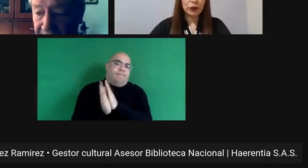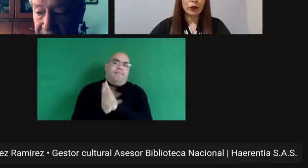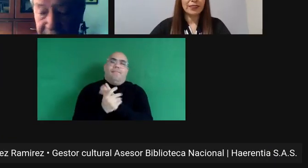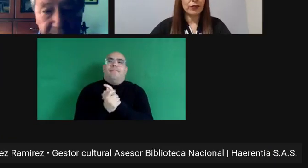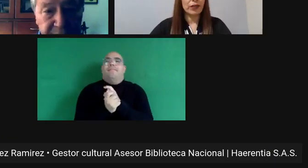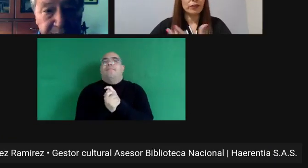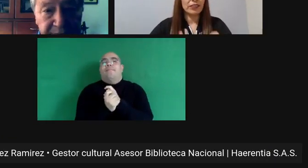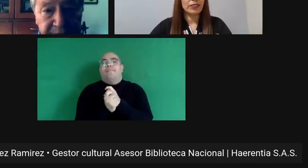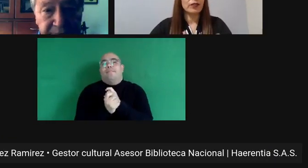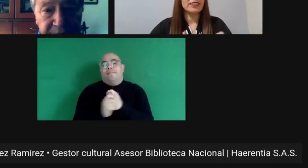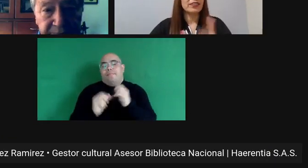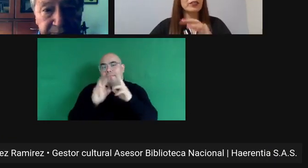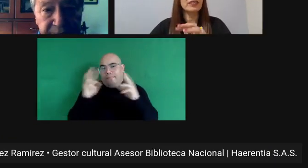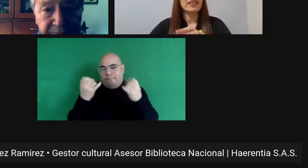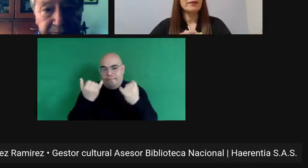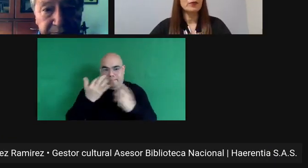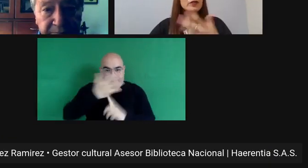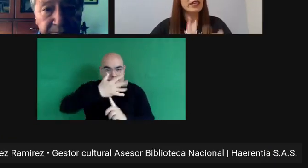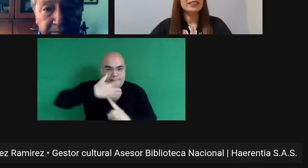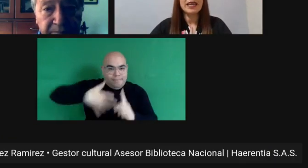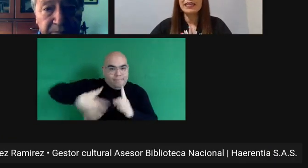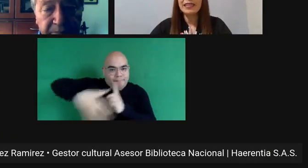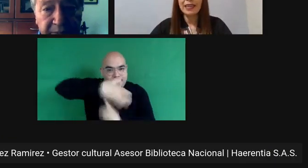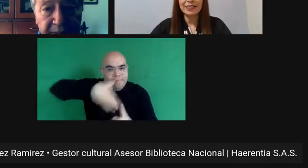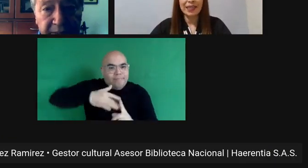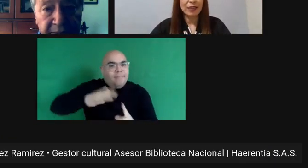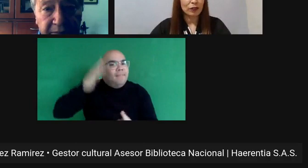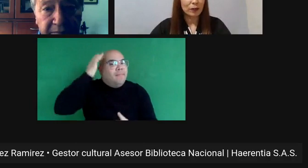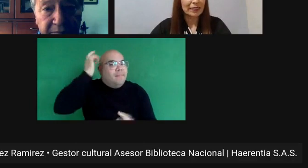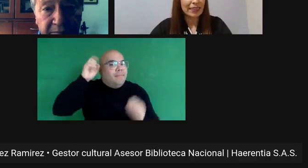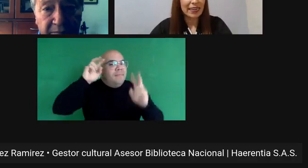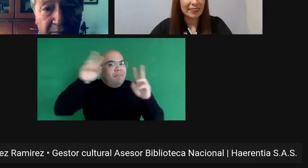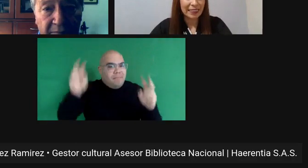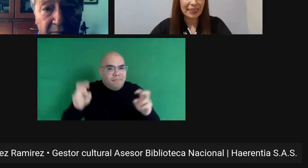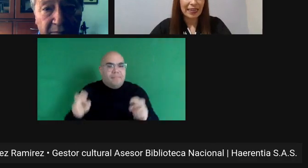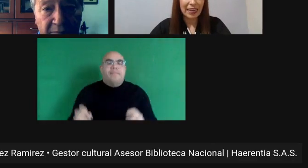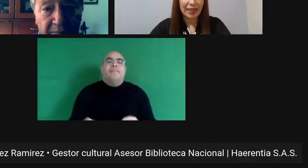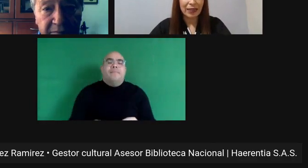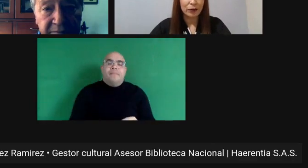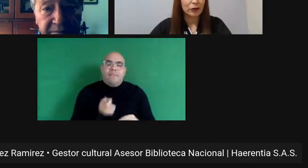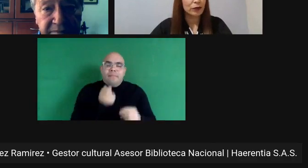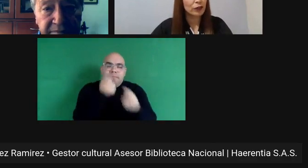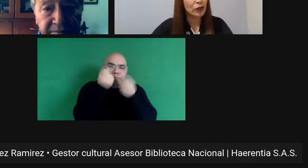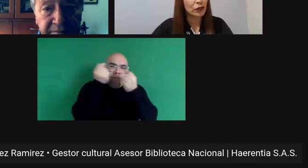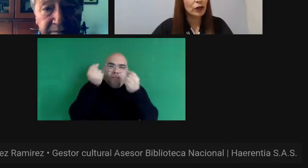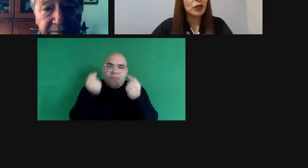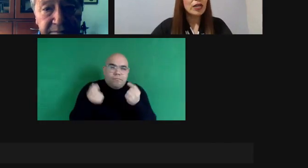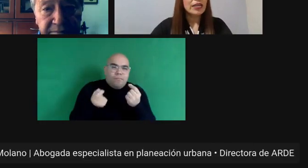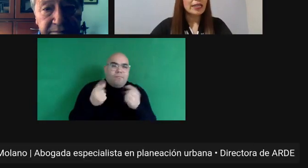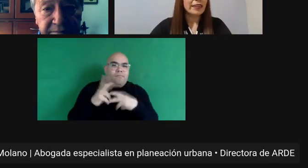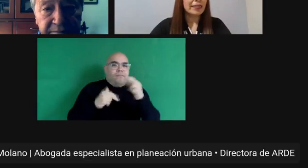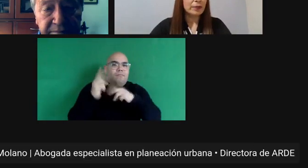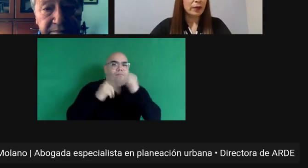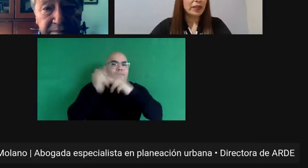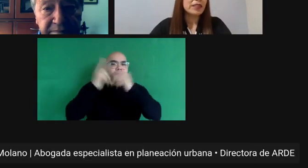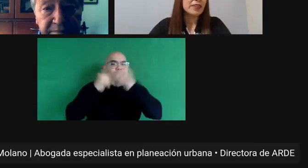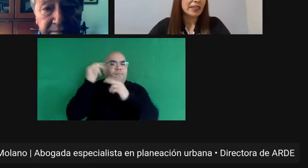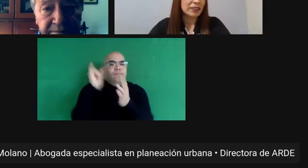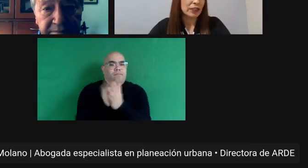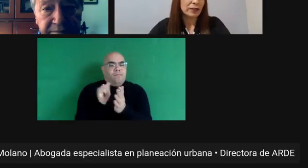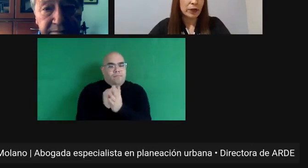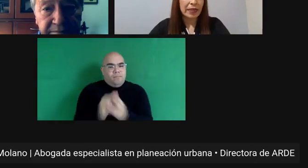de pronto hacer una contextualización de por qué esa delicadeza de los materiales en la construcción, ¿no? Y en el tipo